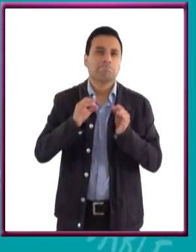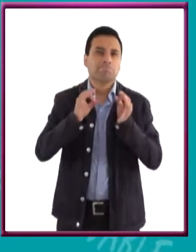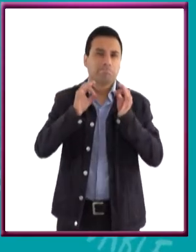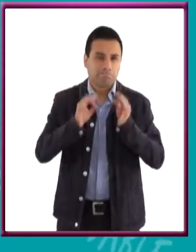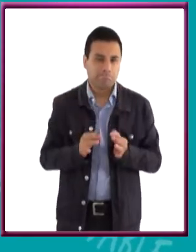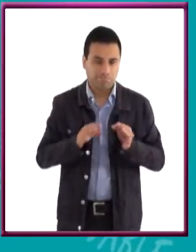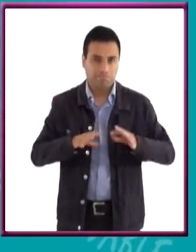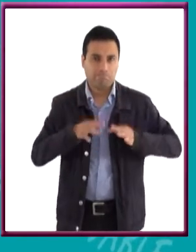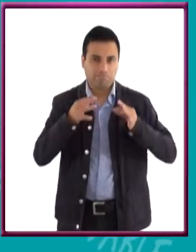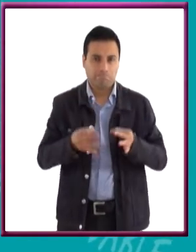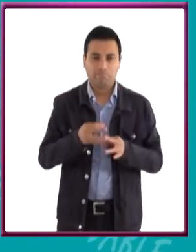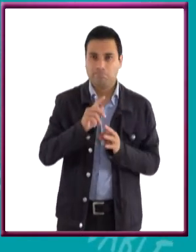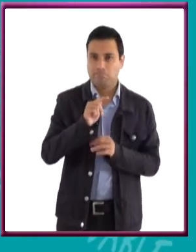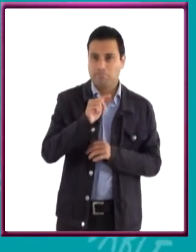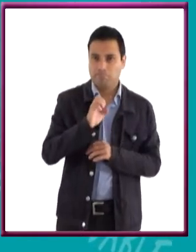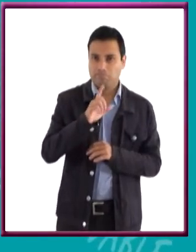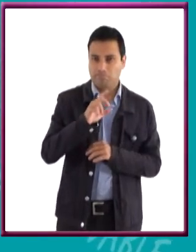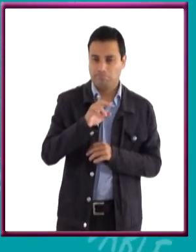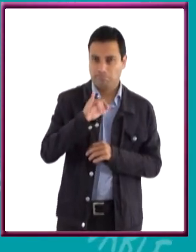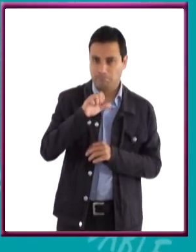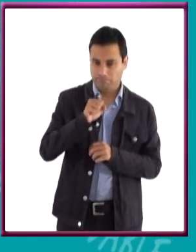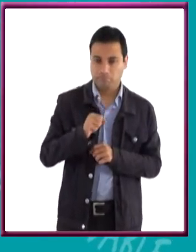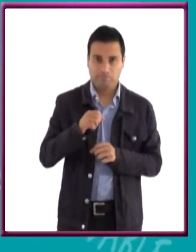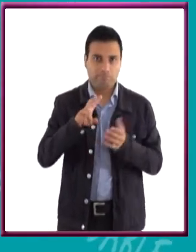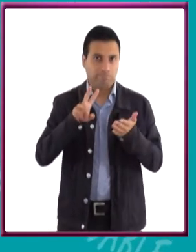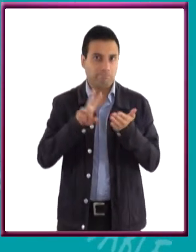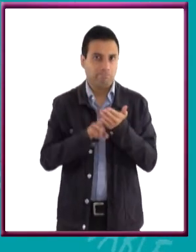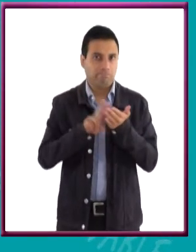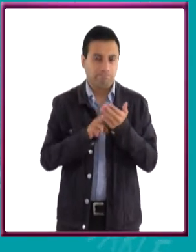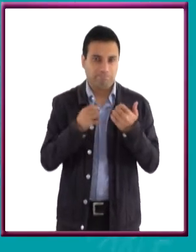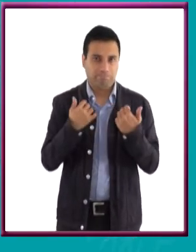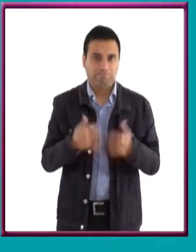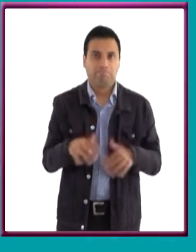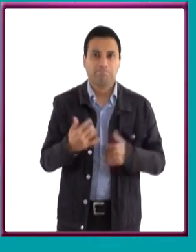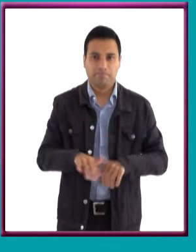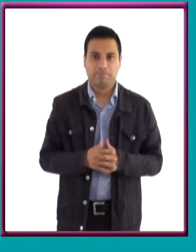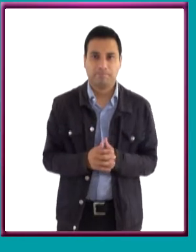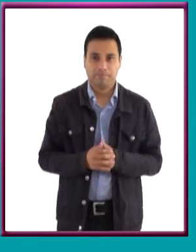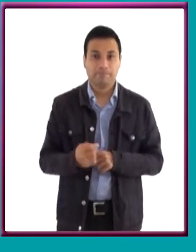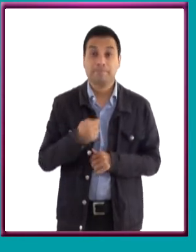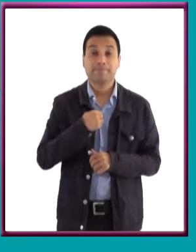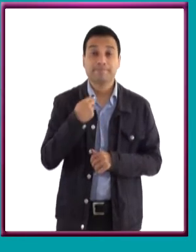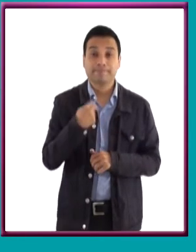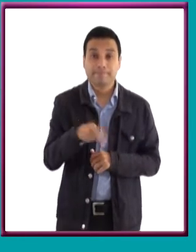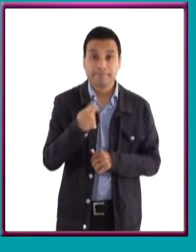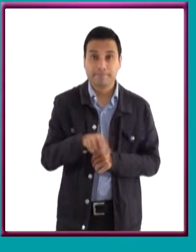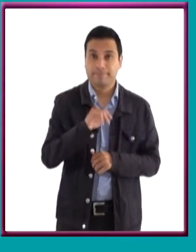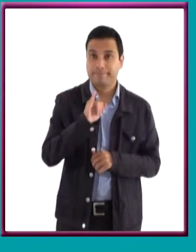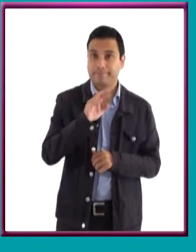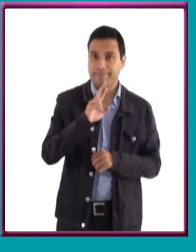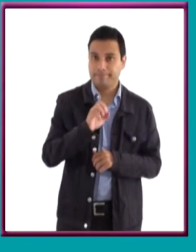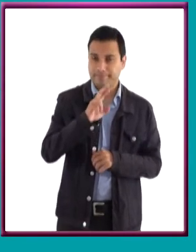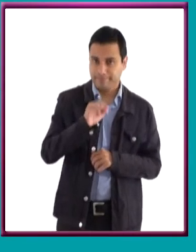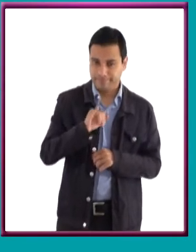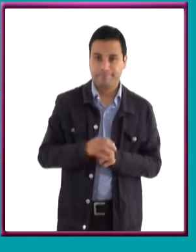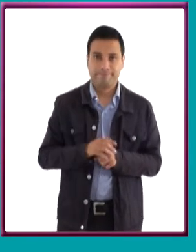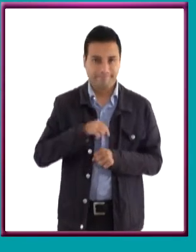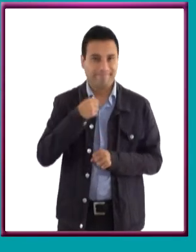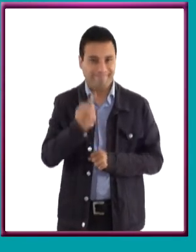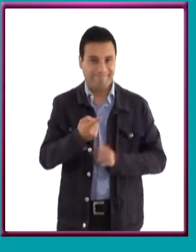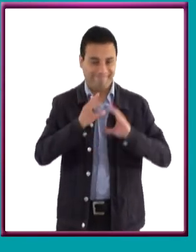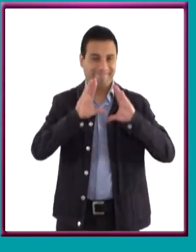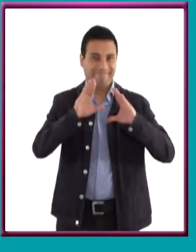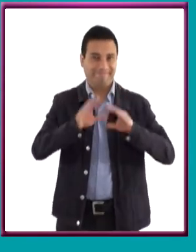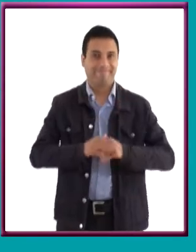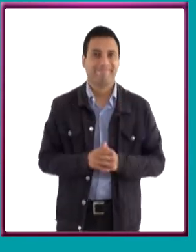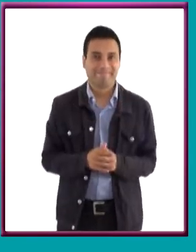fotográfica de Fundación Televisa, que tiene un gran valor histórico y artístico. Mi nombre es Ireri y te acompañaré